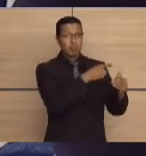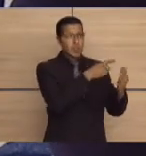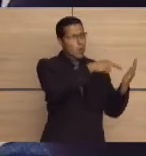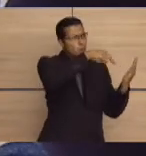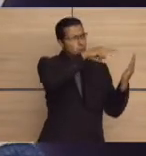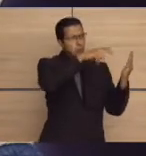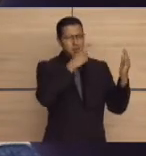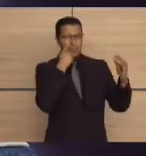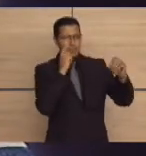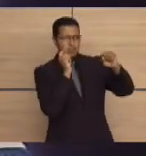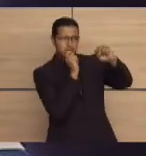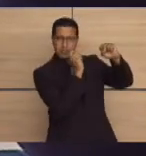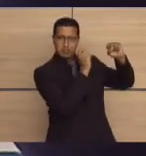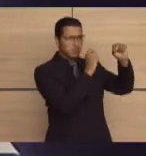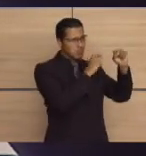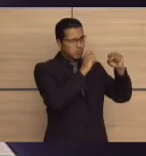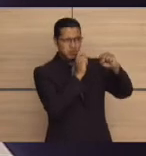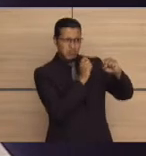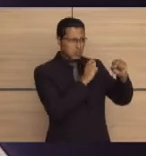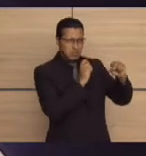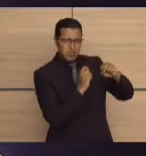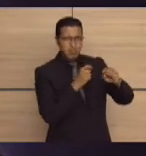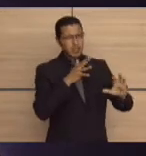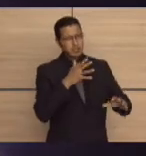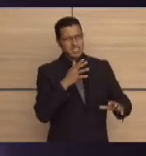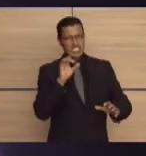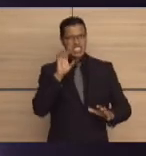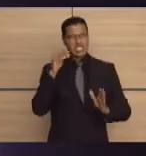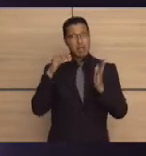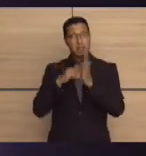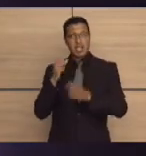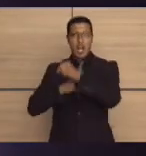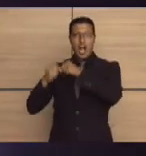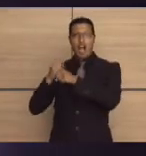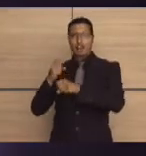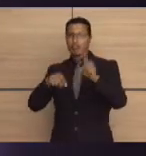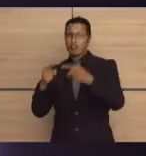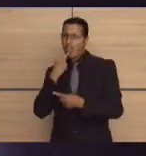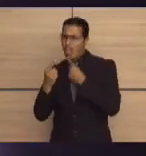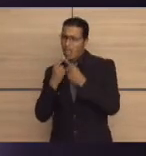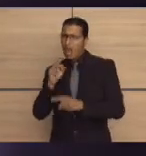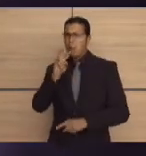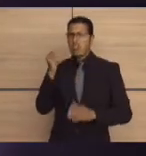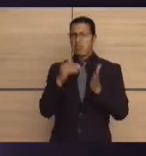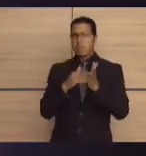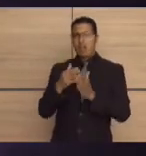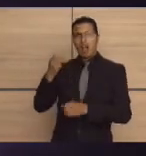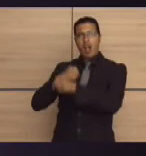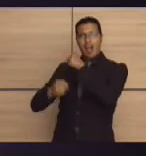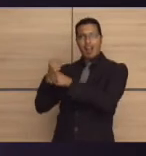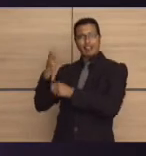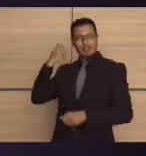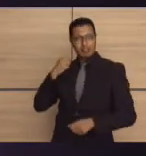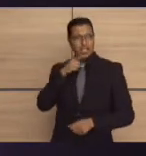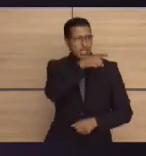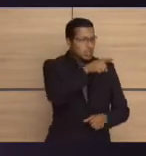se hicieron, unos dicen que hace 15.000 años y otros dicen que hace 20.000 años, y que configuran hoy para los expertos